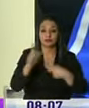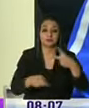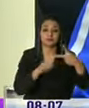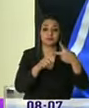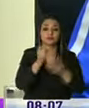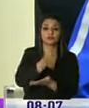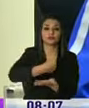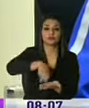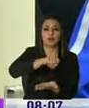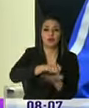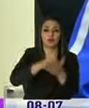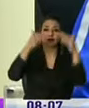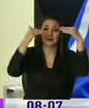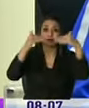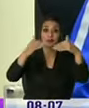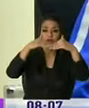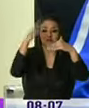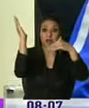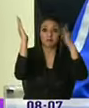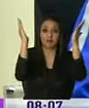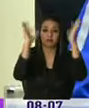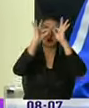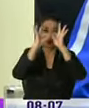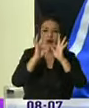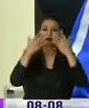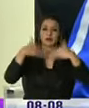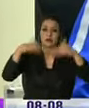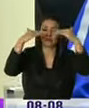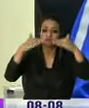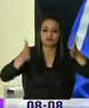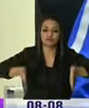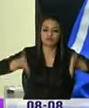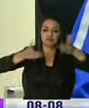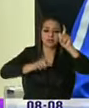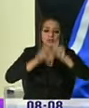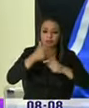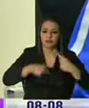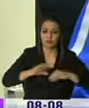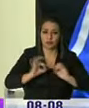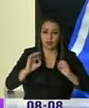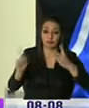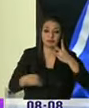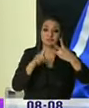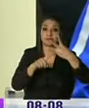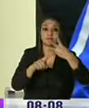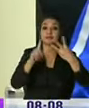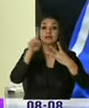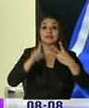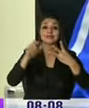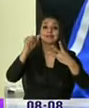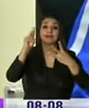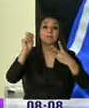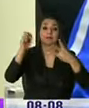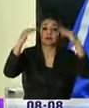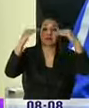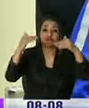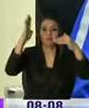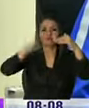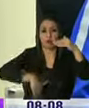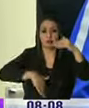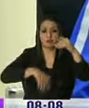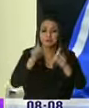en Solanda, desprendimientos de techo, se realizó reparación de las losas sin afectación a personas. Y un tercero en Zambisa, un colapso de la losa en vivienda